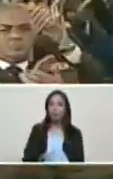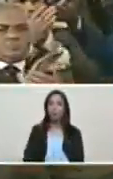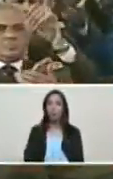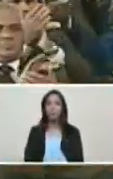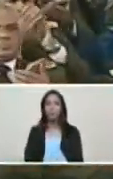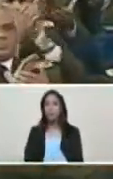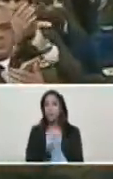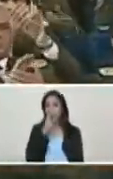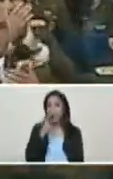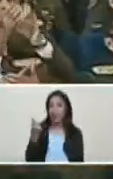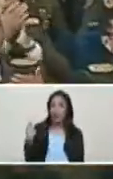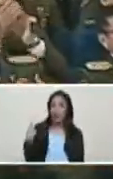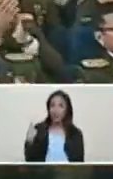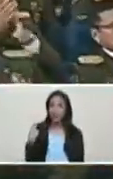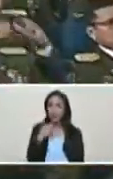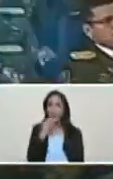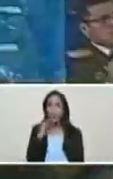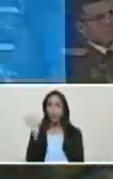Ayer